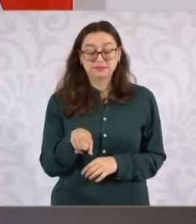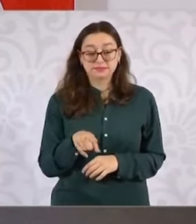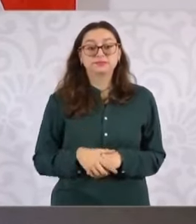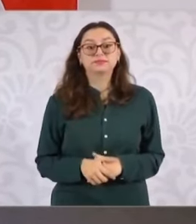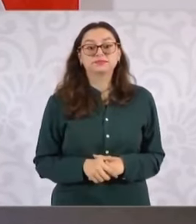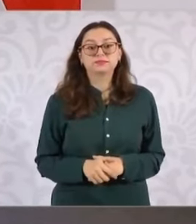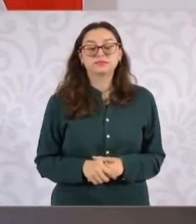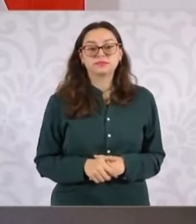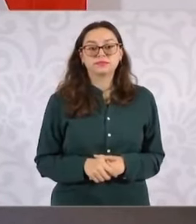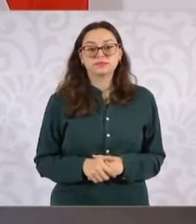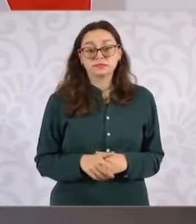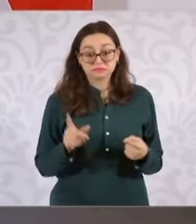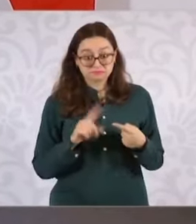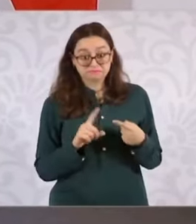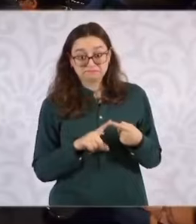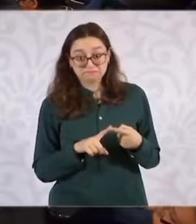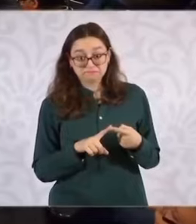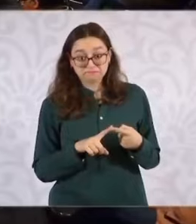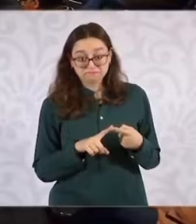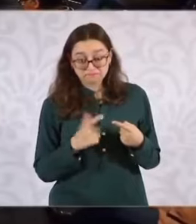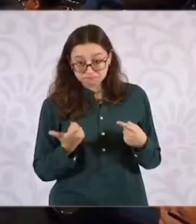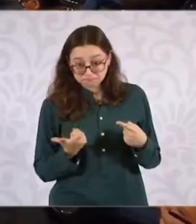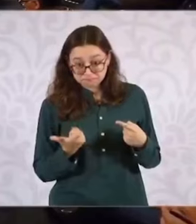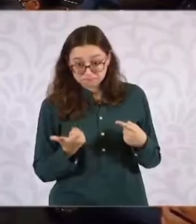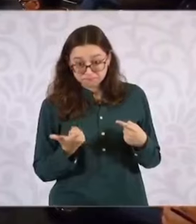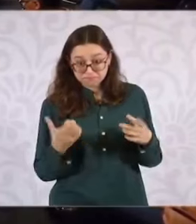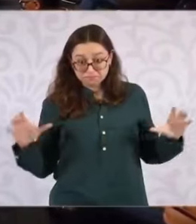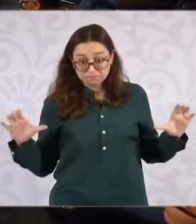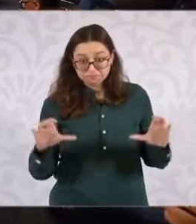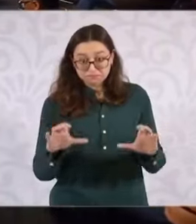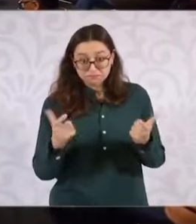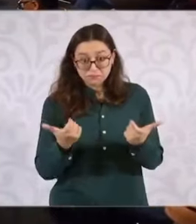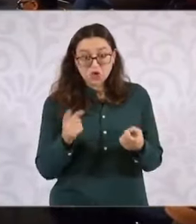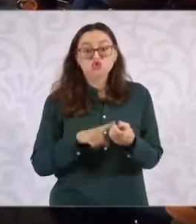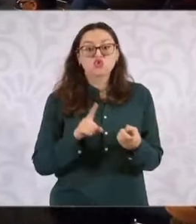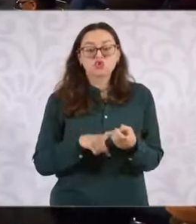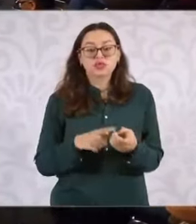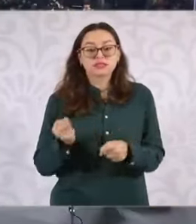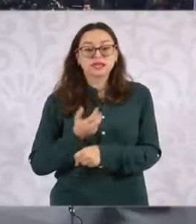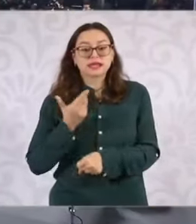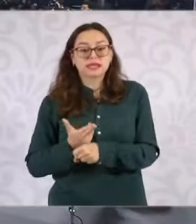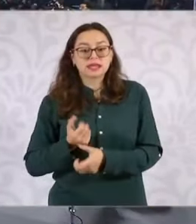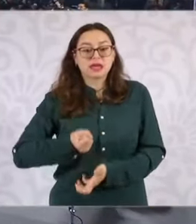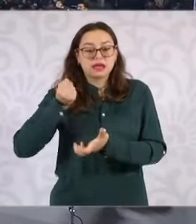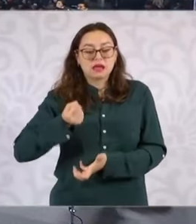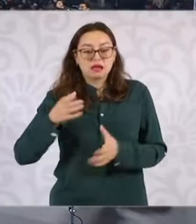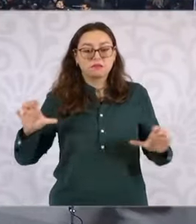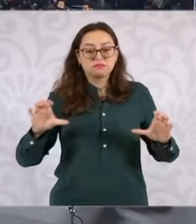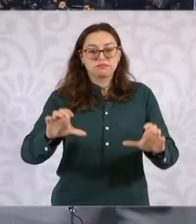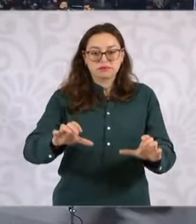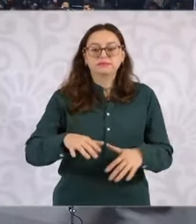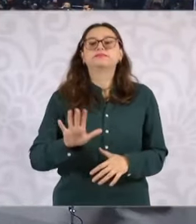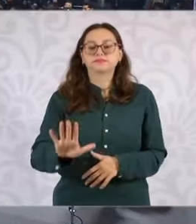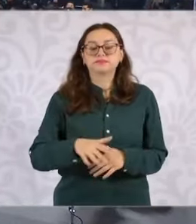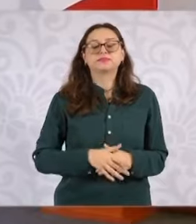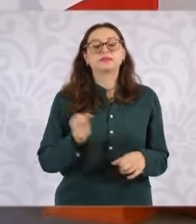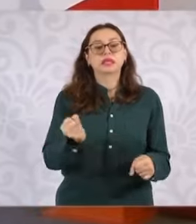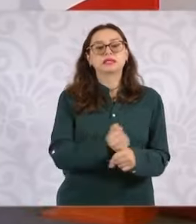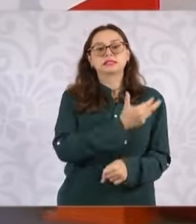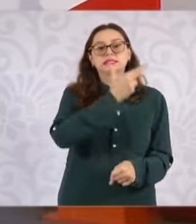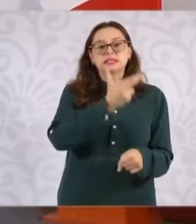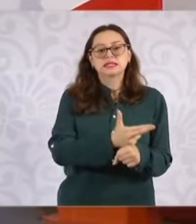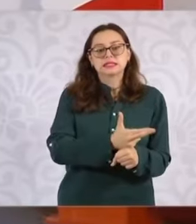Y era esa y la otra era presupuesto y... Ah, sí, ¿vendrán de una sola secretaría o sí, de ambas? La Secretaría de